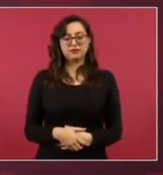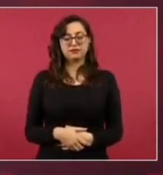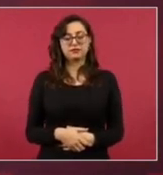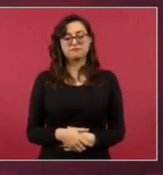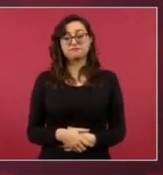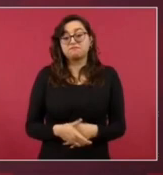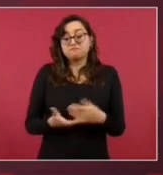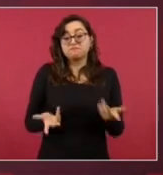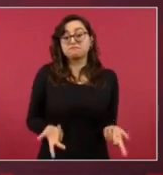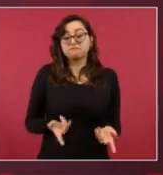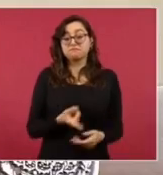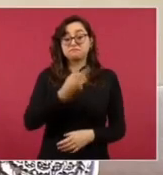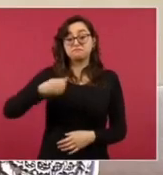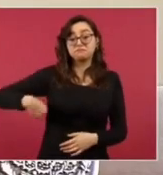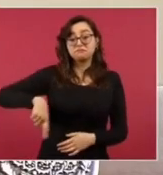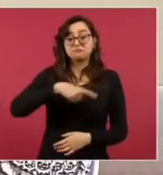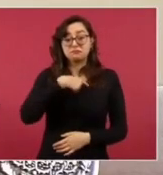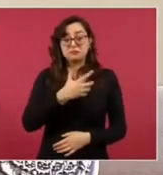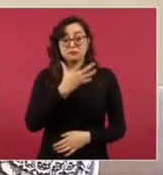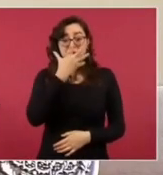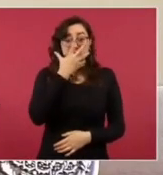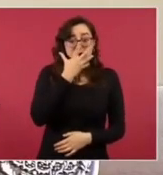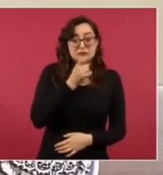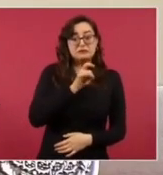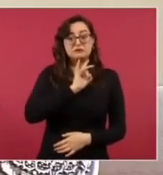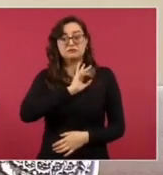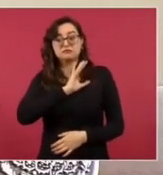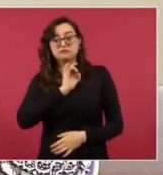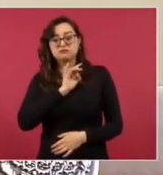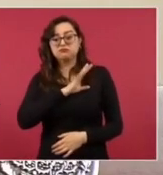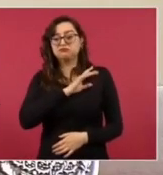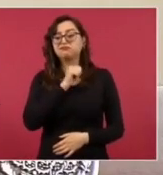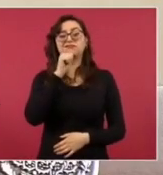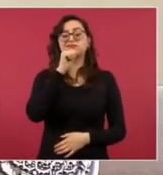Pero no tenemos nada de qué avergonzarnos.